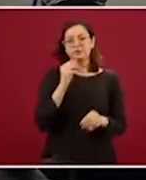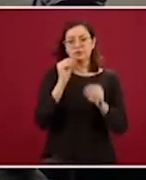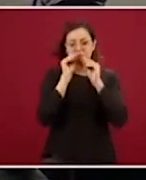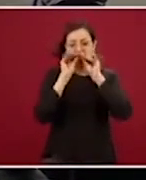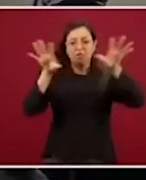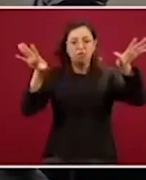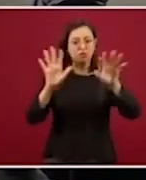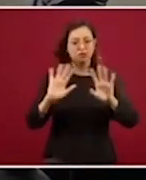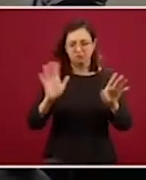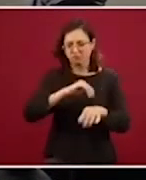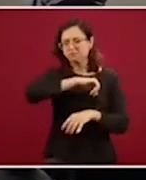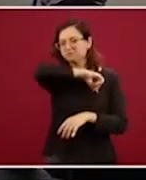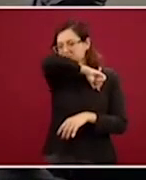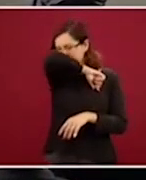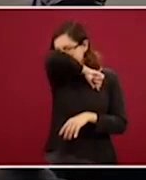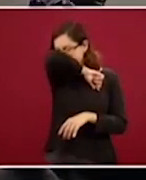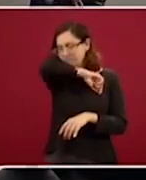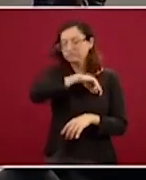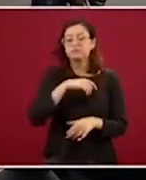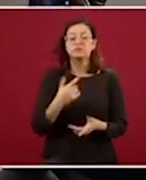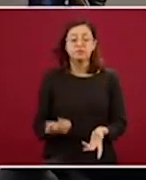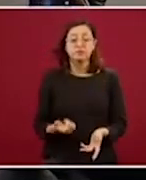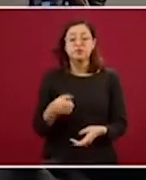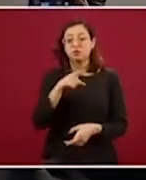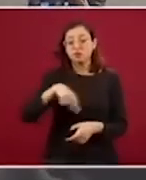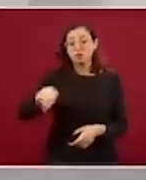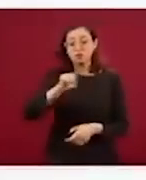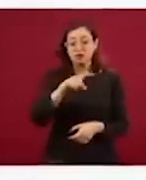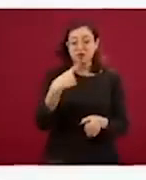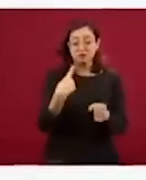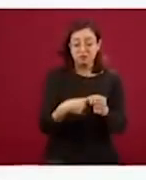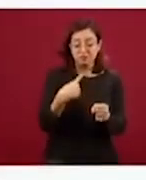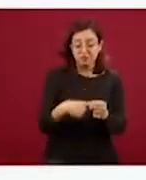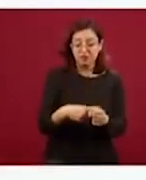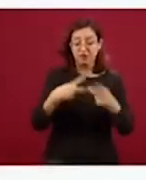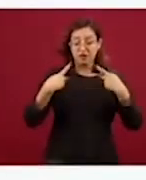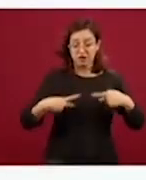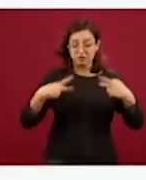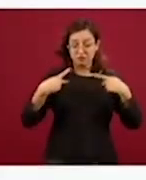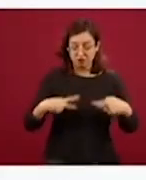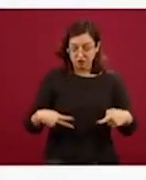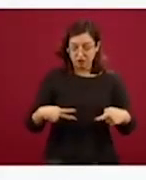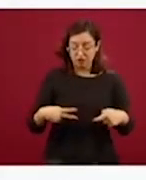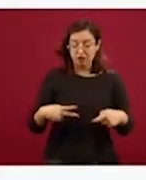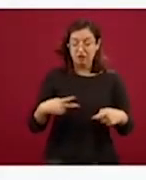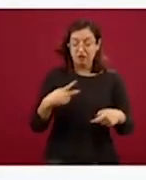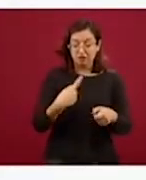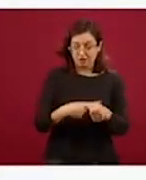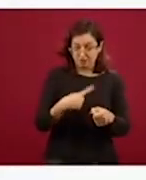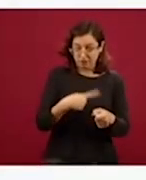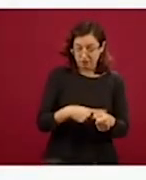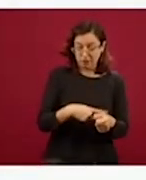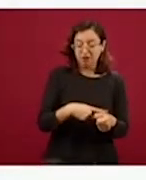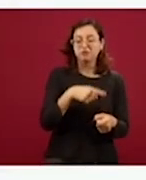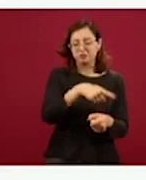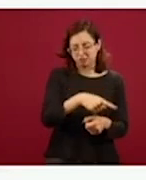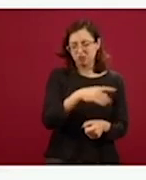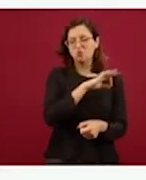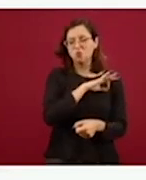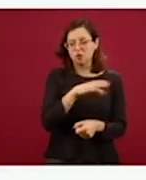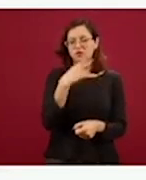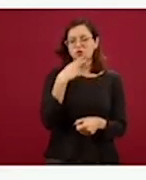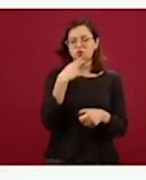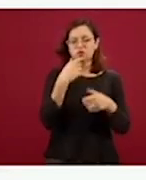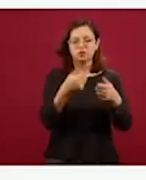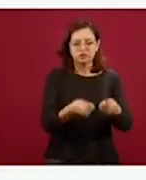los virus. Los cubrebocas sirven solamente para que la persona con síntomas no propague el virus a los demás,